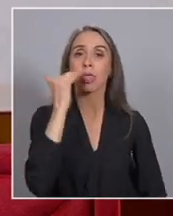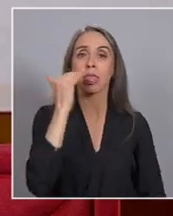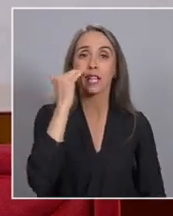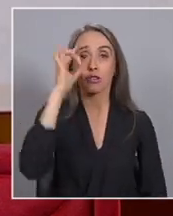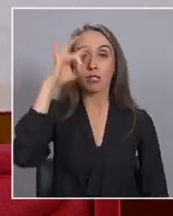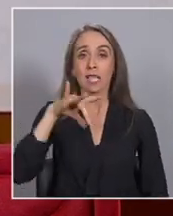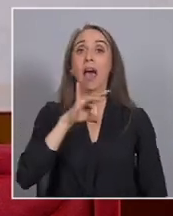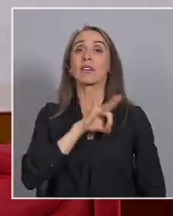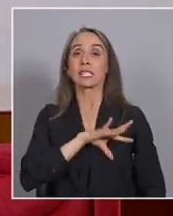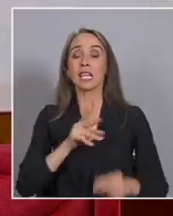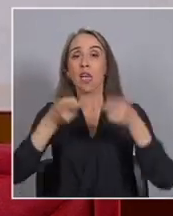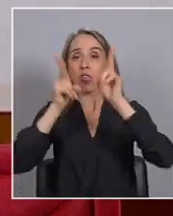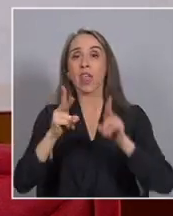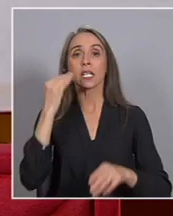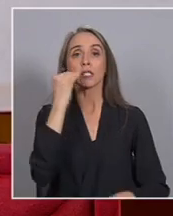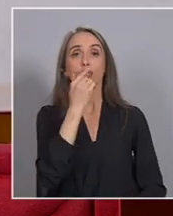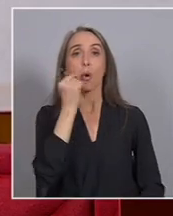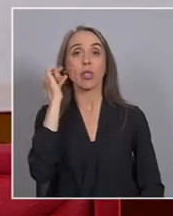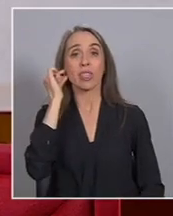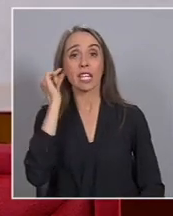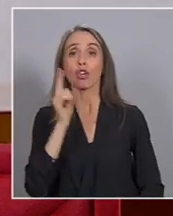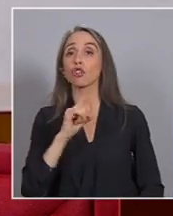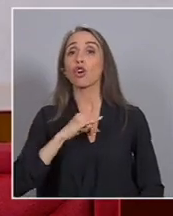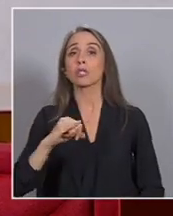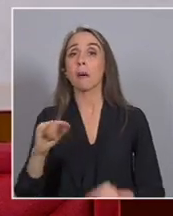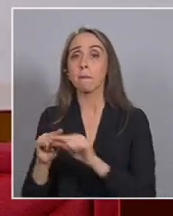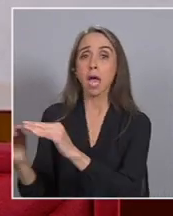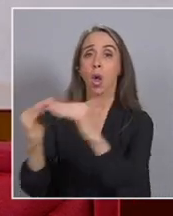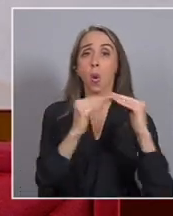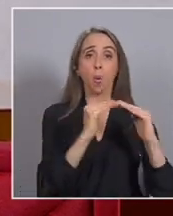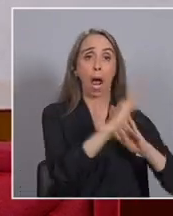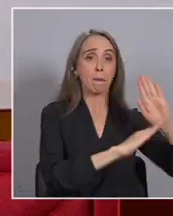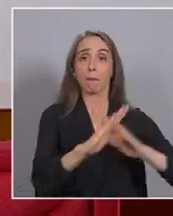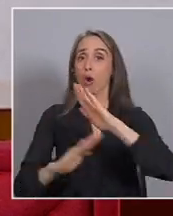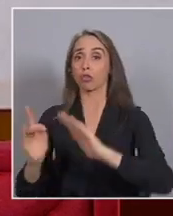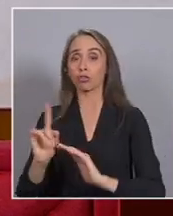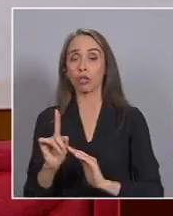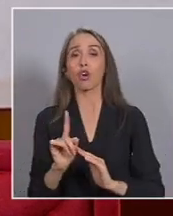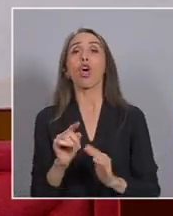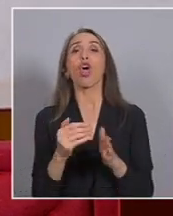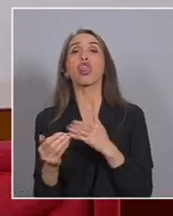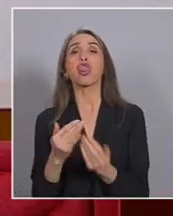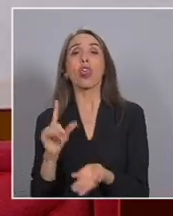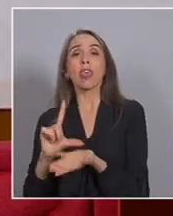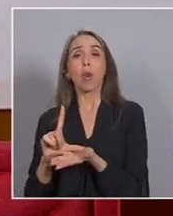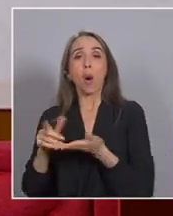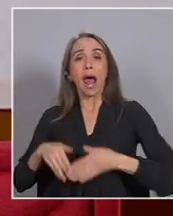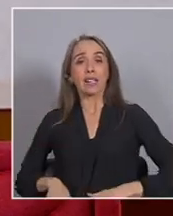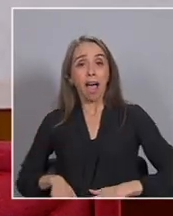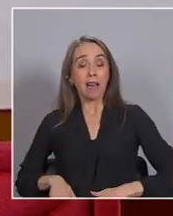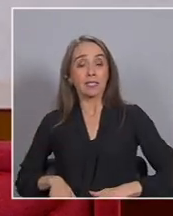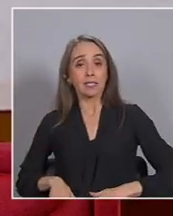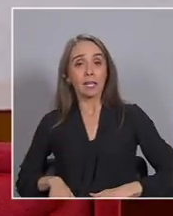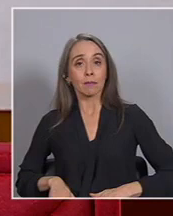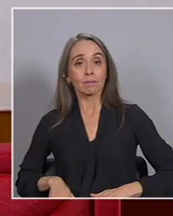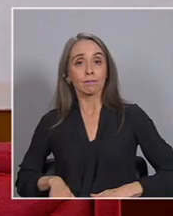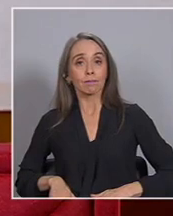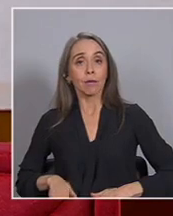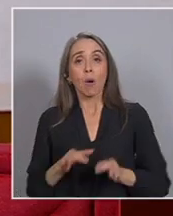que en Chile los derechos de los niños y niñas no siempre se protegen por igual. El lugar de nacimiento, desgraciadamente, muchas veces